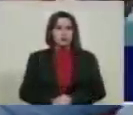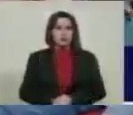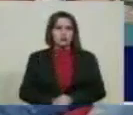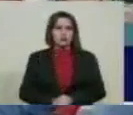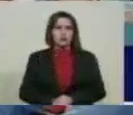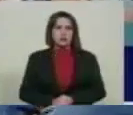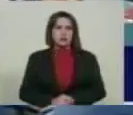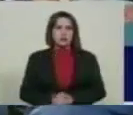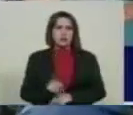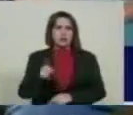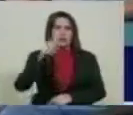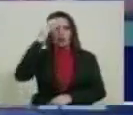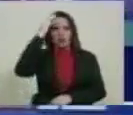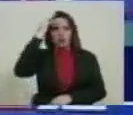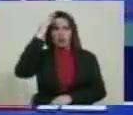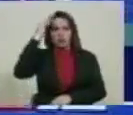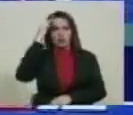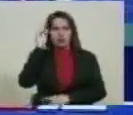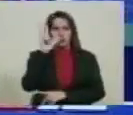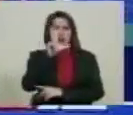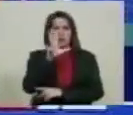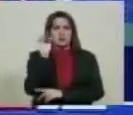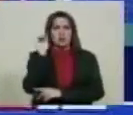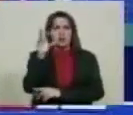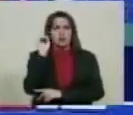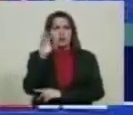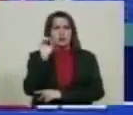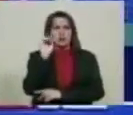Este Congreso, en esta tercera plenaria,